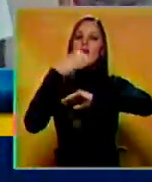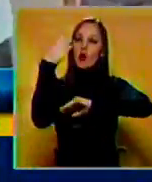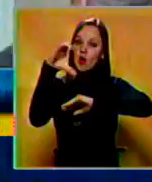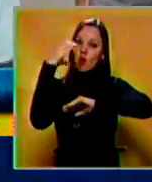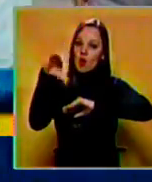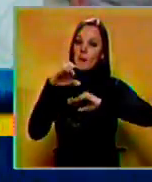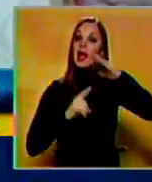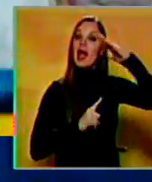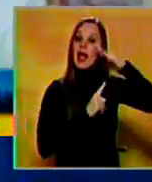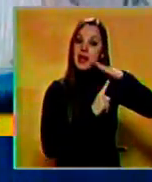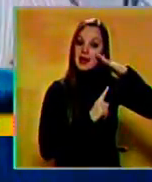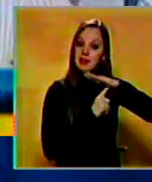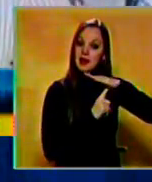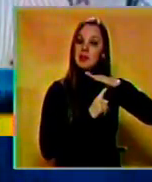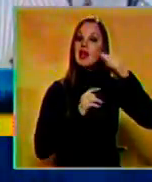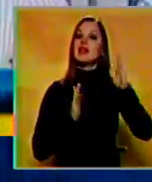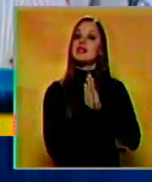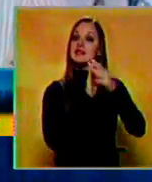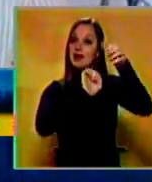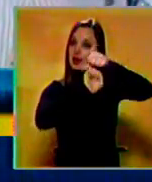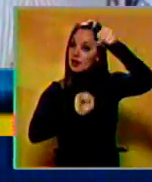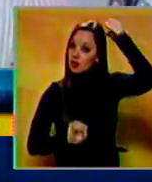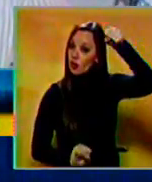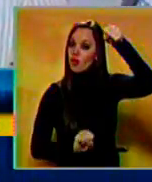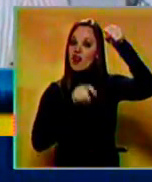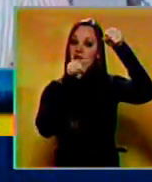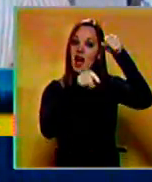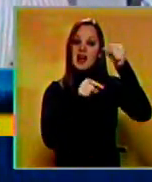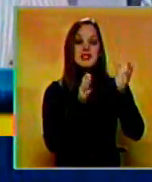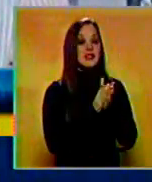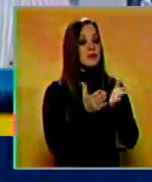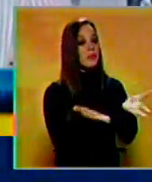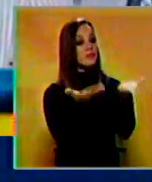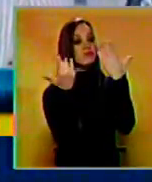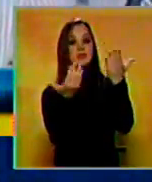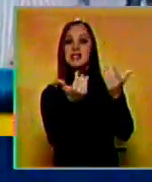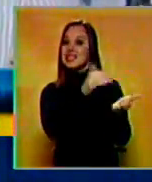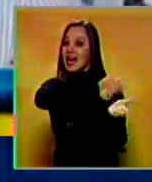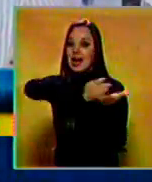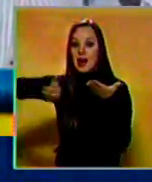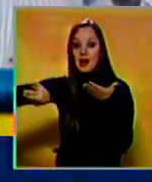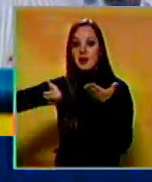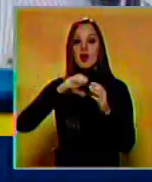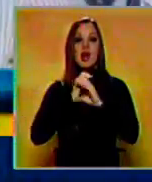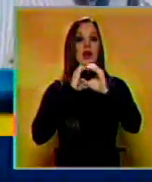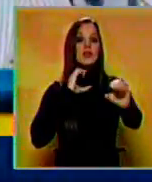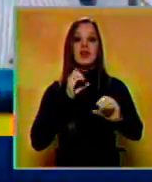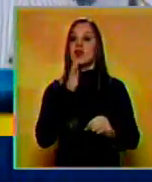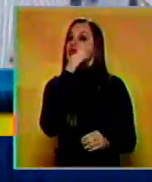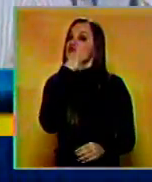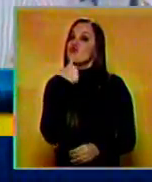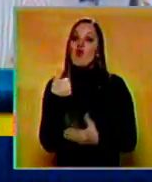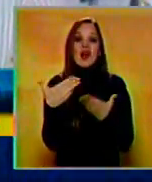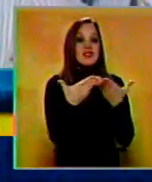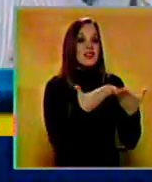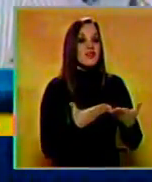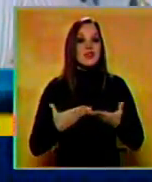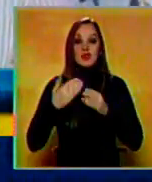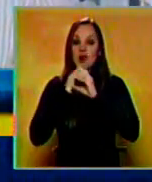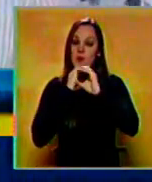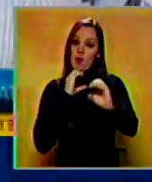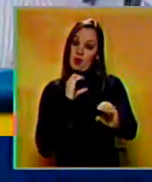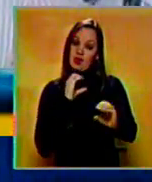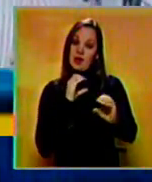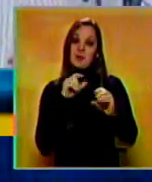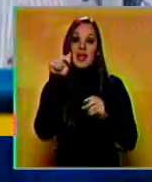En el terminal de pasajeros de San Cristóbal se procedió a retirar las unidades, dejando de prestar el servicio. Es el panorama en